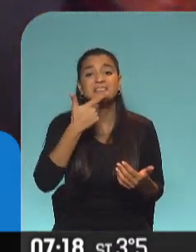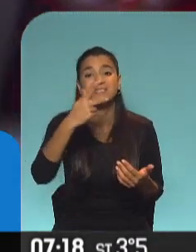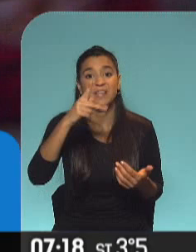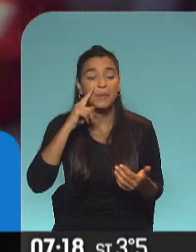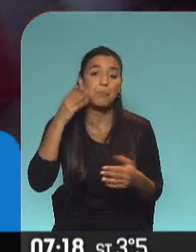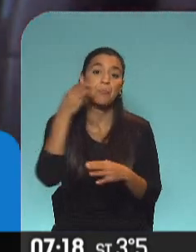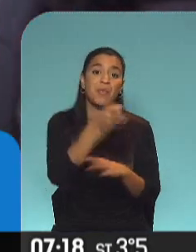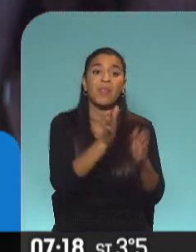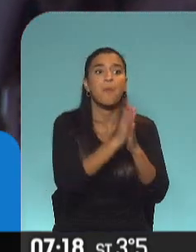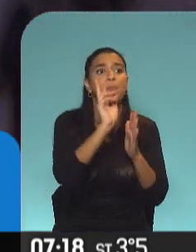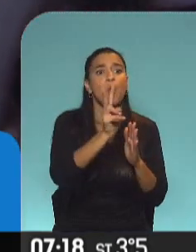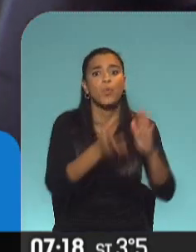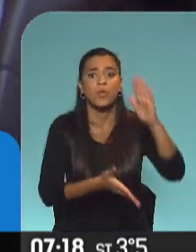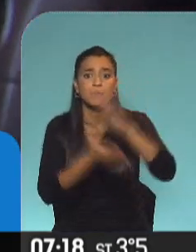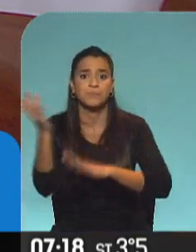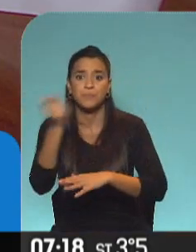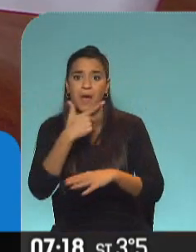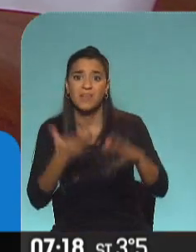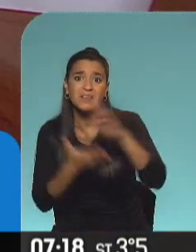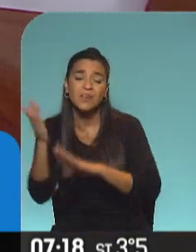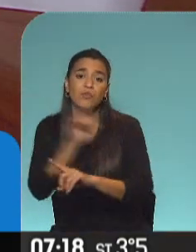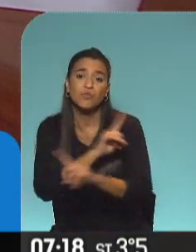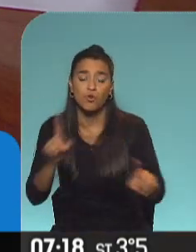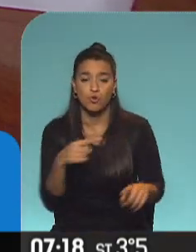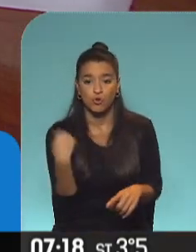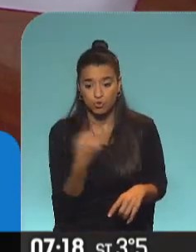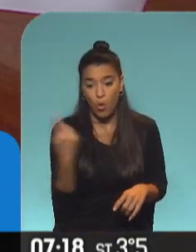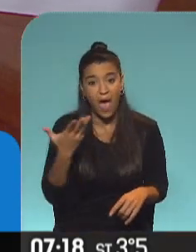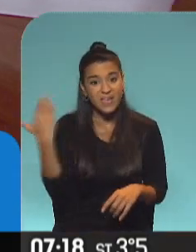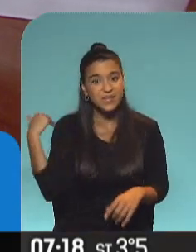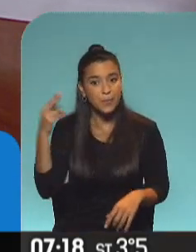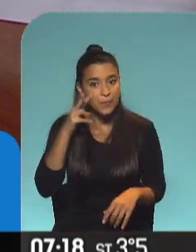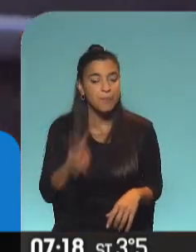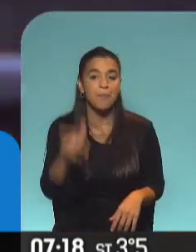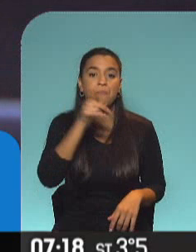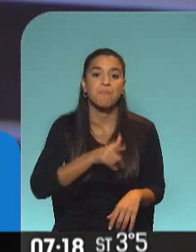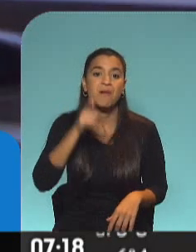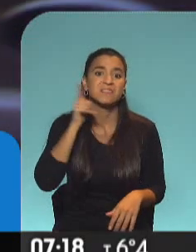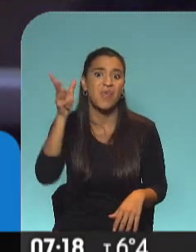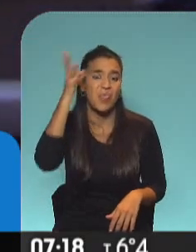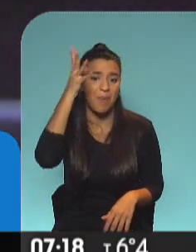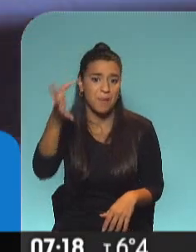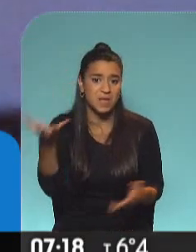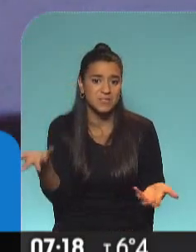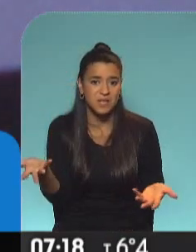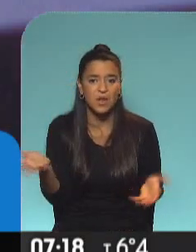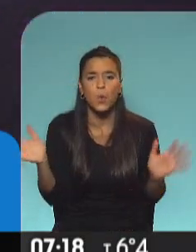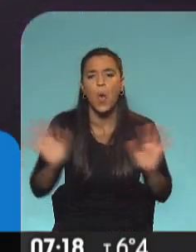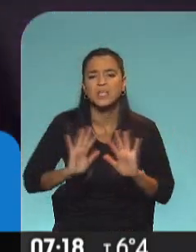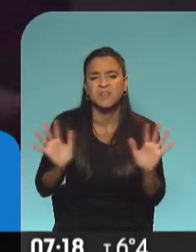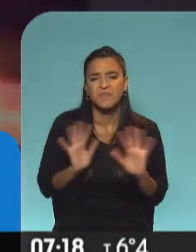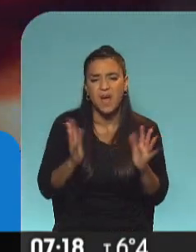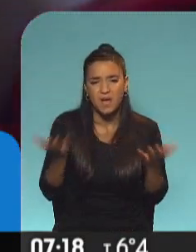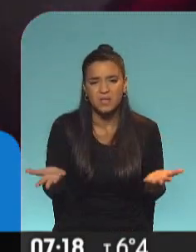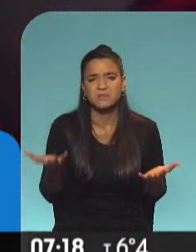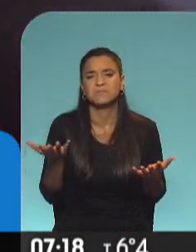prohibición de salida del país. Déjenme decirles, todo esto que hemos visto ayer parece una exageración. Innecesaria además,